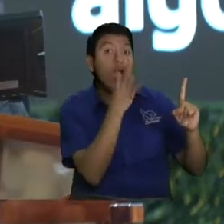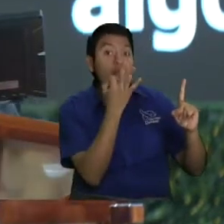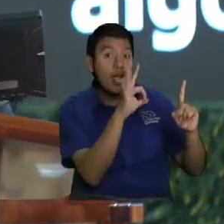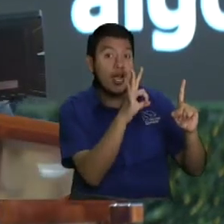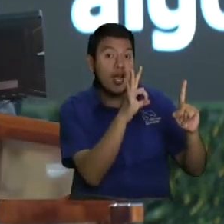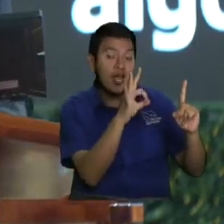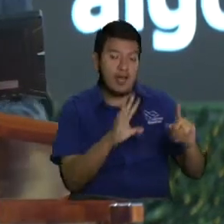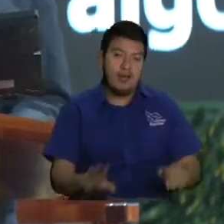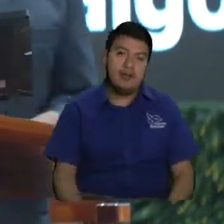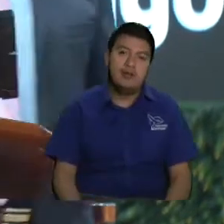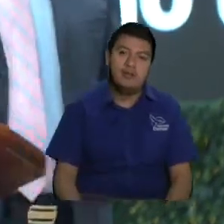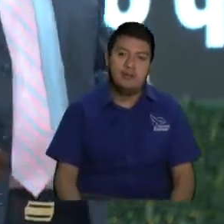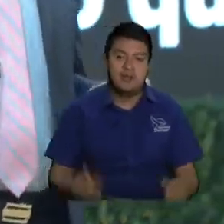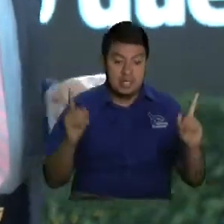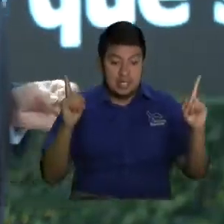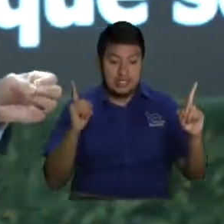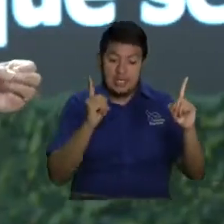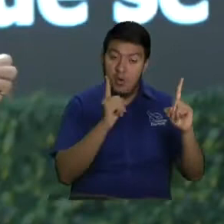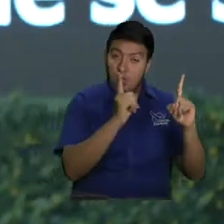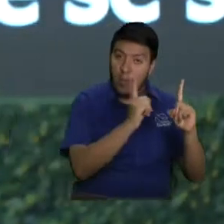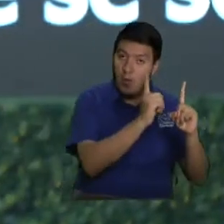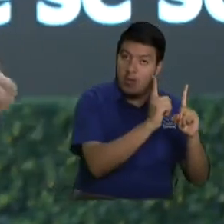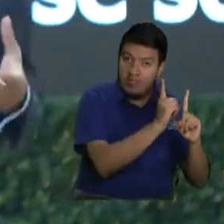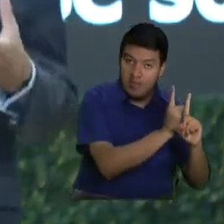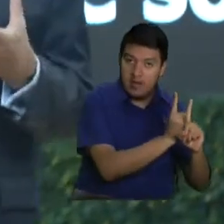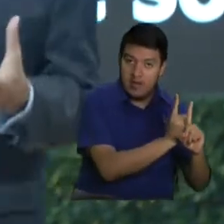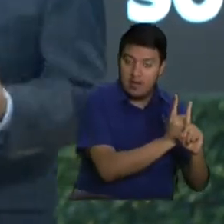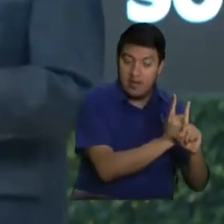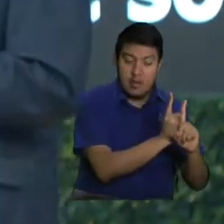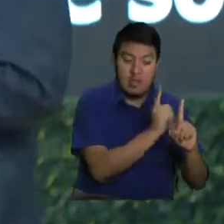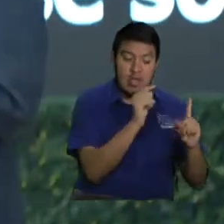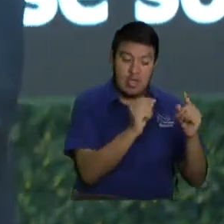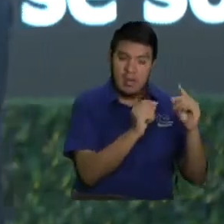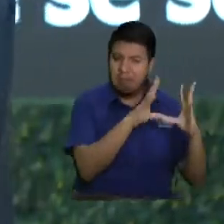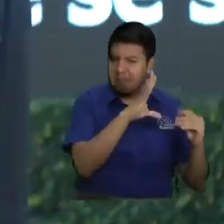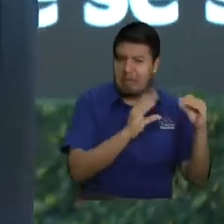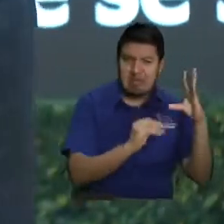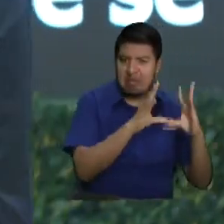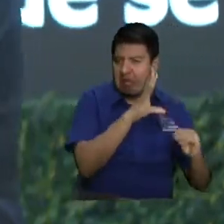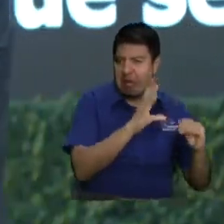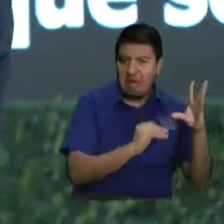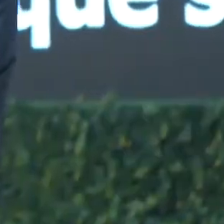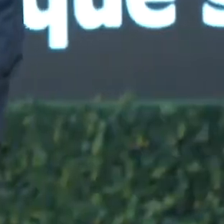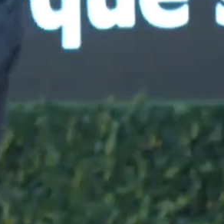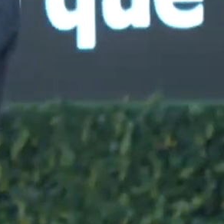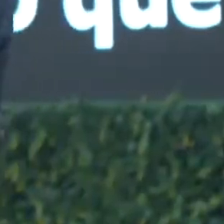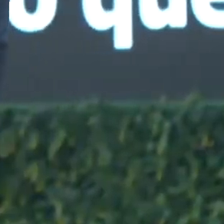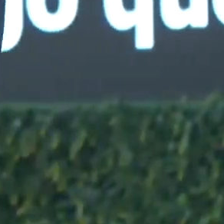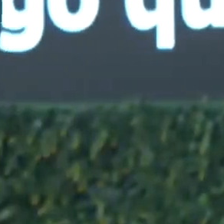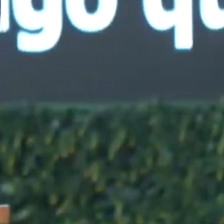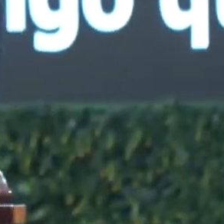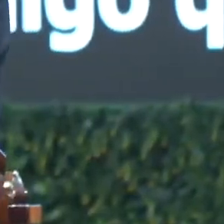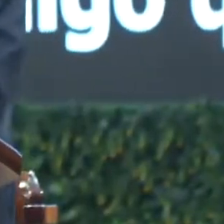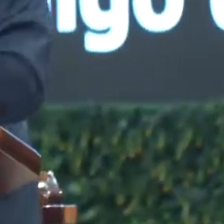los traiditos, ¿verdad? Y entonces están ahí y platican y toda la